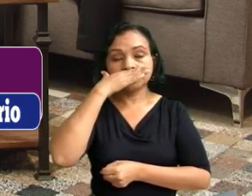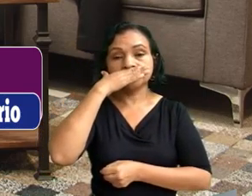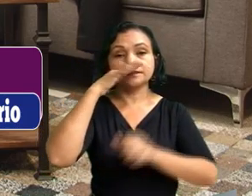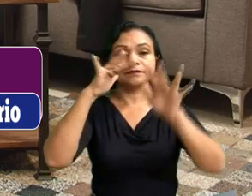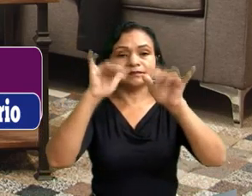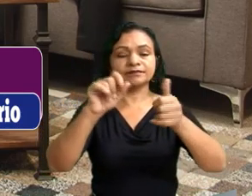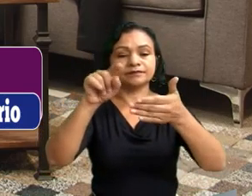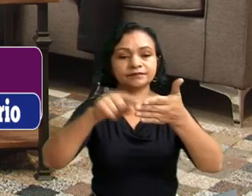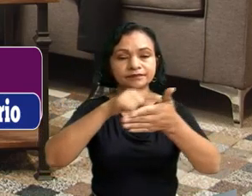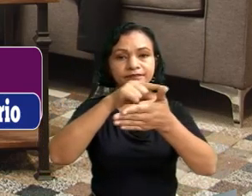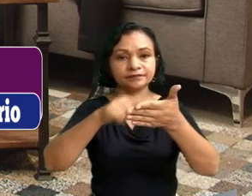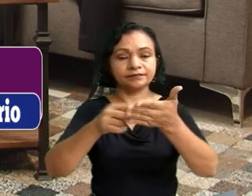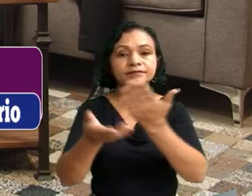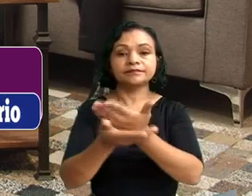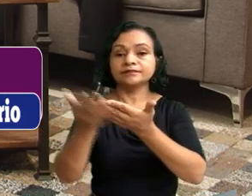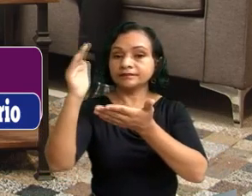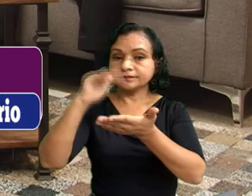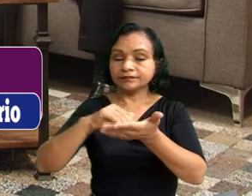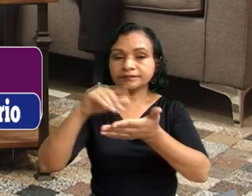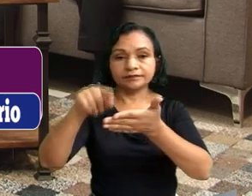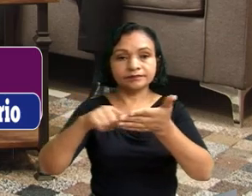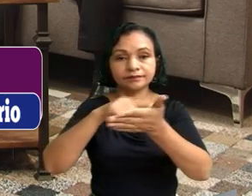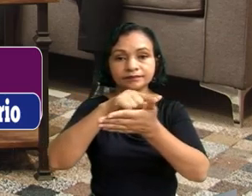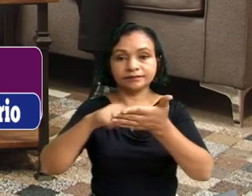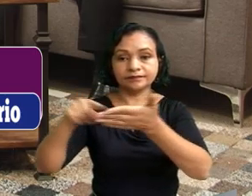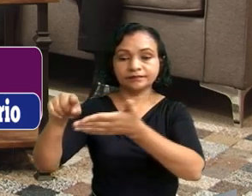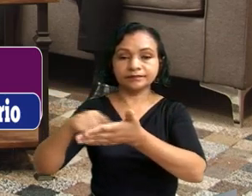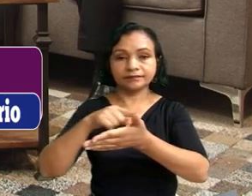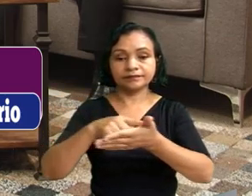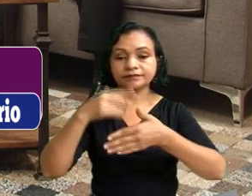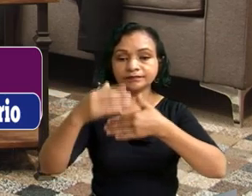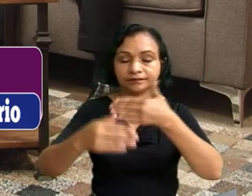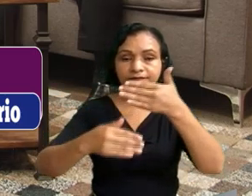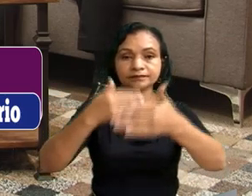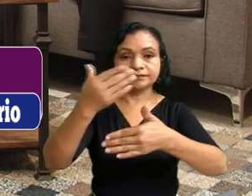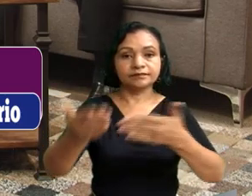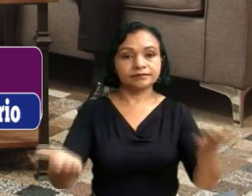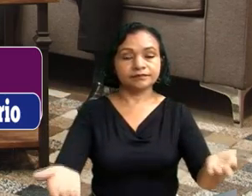que se vuelve a repetir en las elecciones subsiguientes